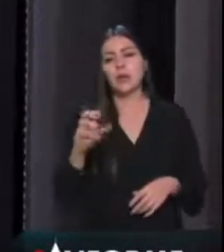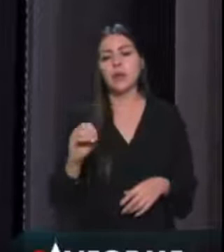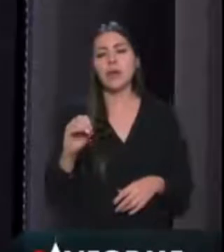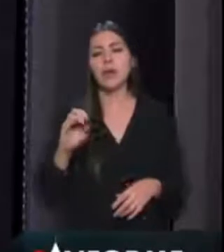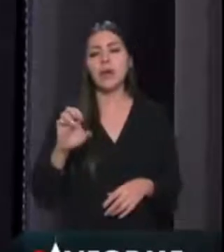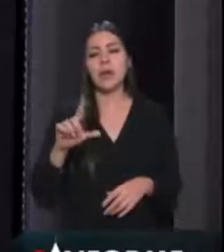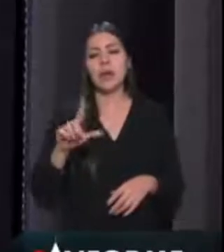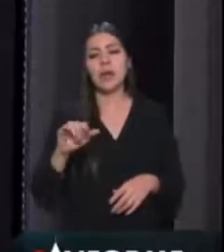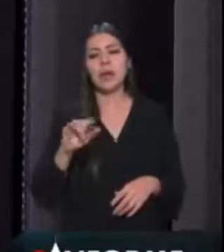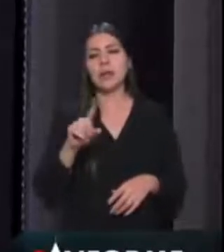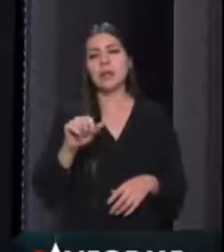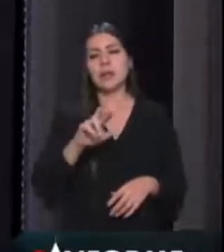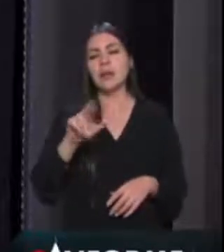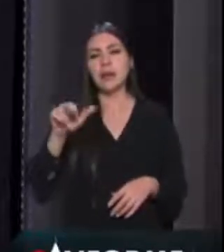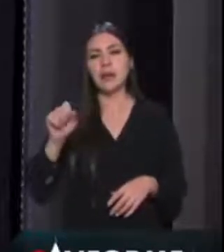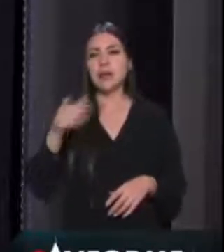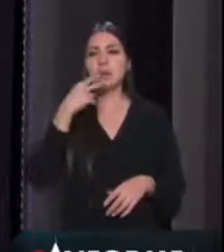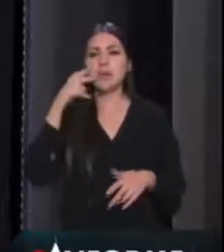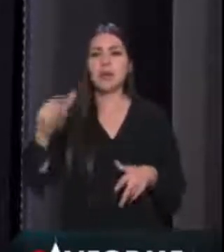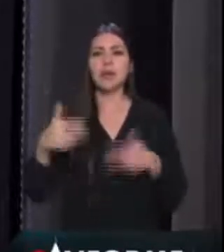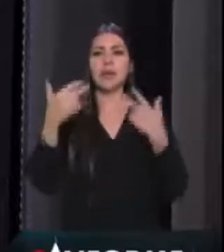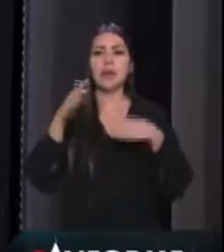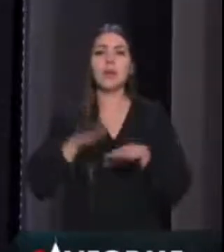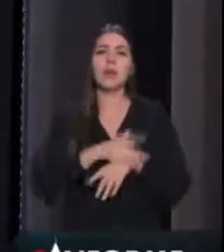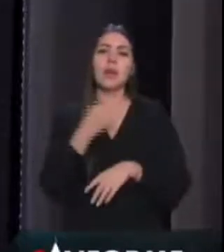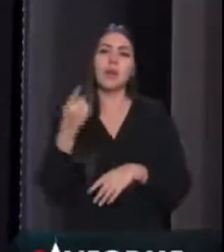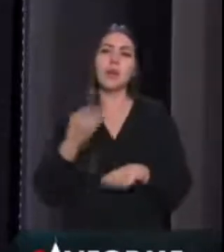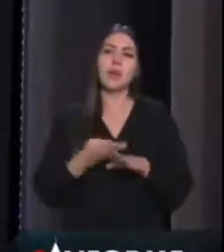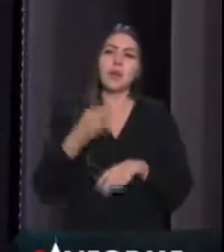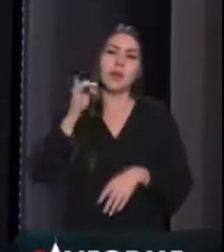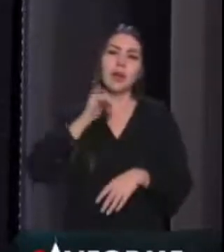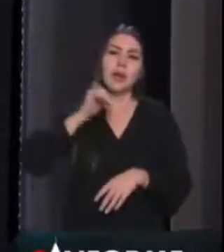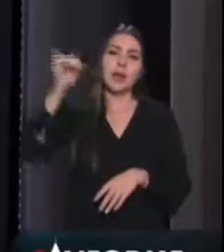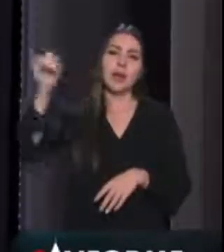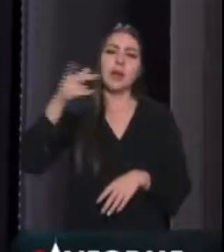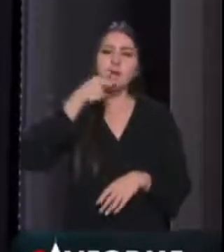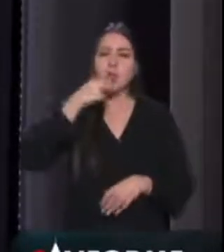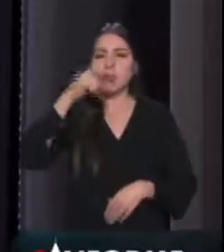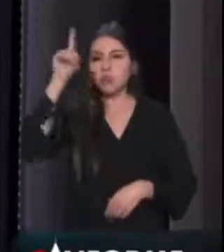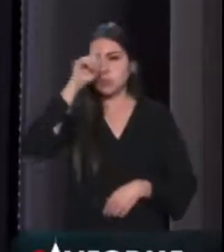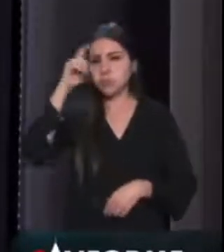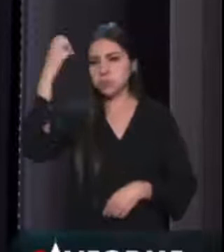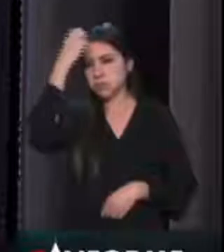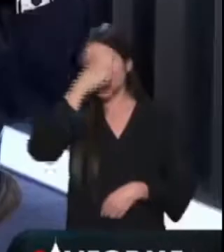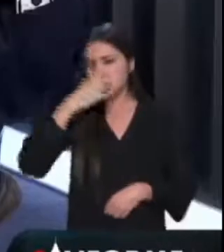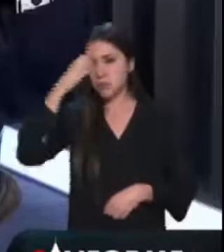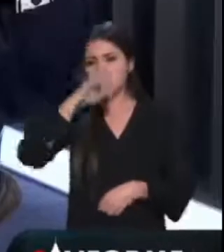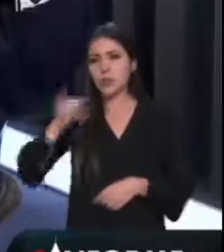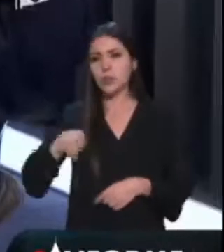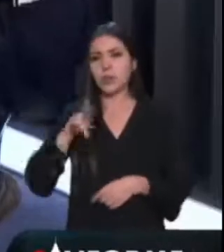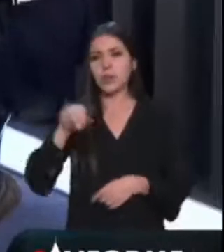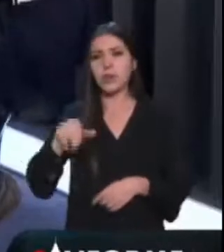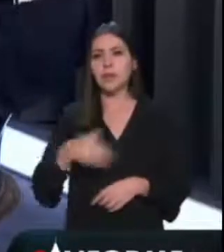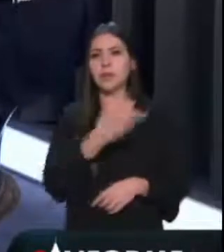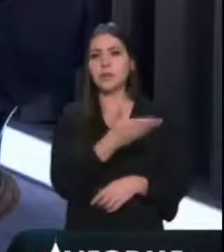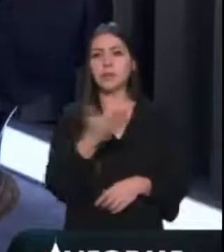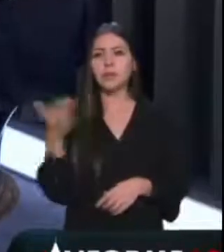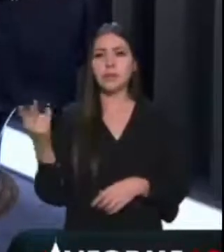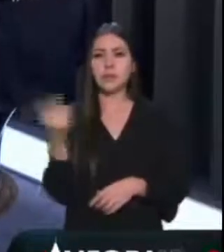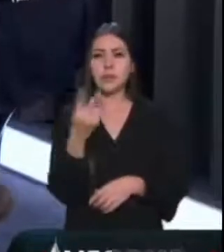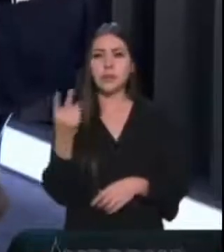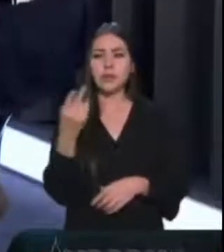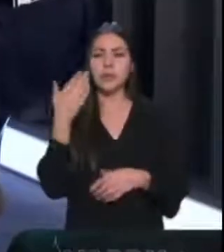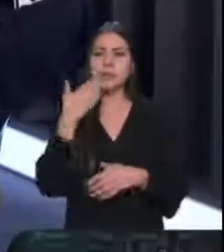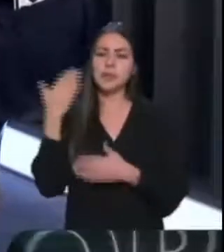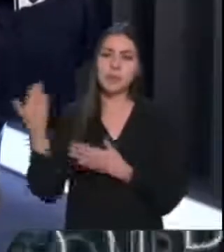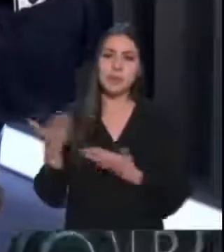Elizarrarás, él a distancia, porque está lejos de aquí, es consultor, analista de Jumint. Bienvenidos a los dos.